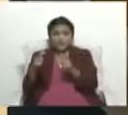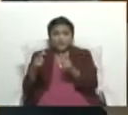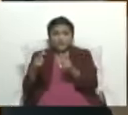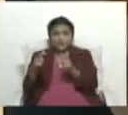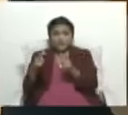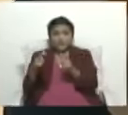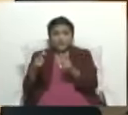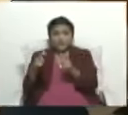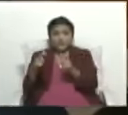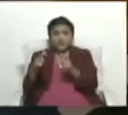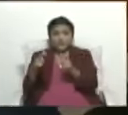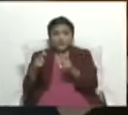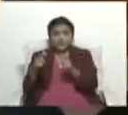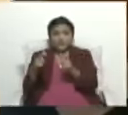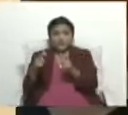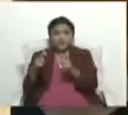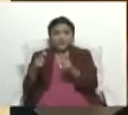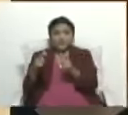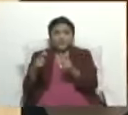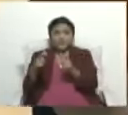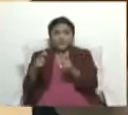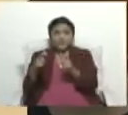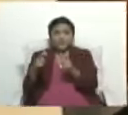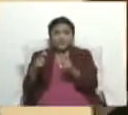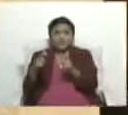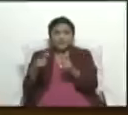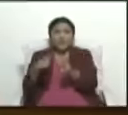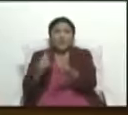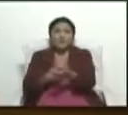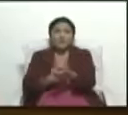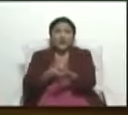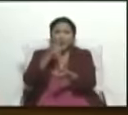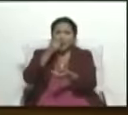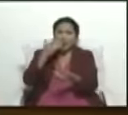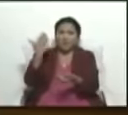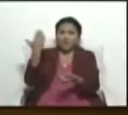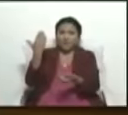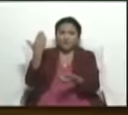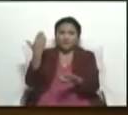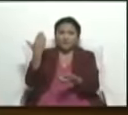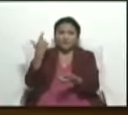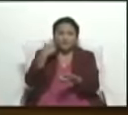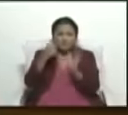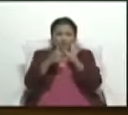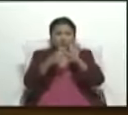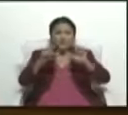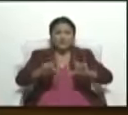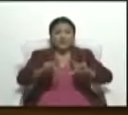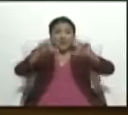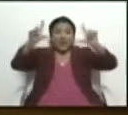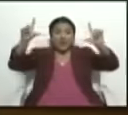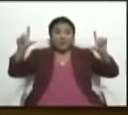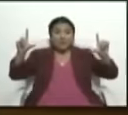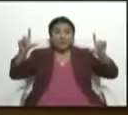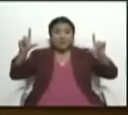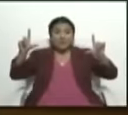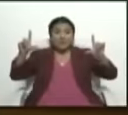Pueblo con las muchachas, ¿no? Lo podemos ver en pantalla también, por favor.